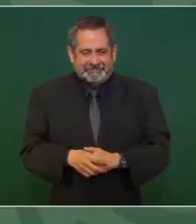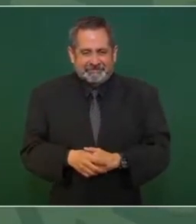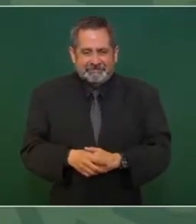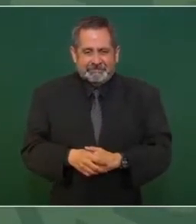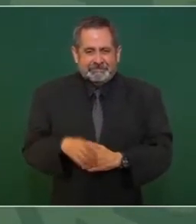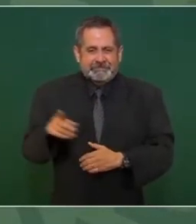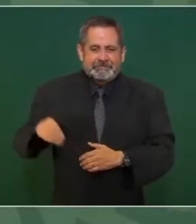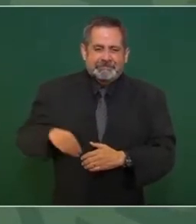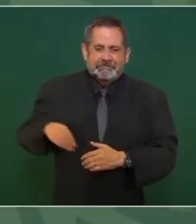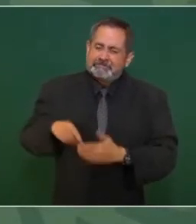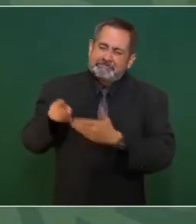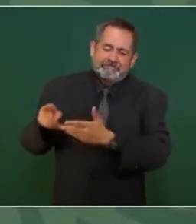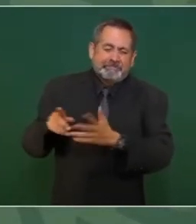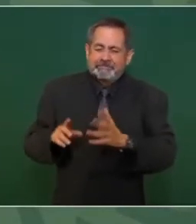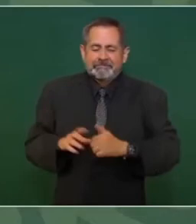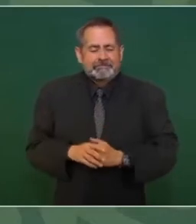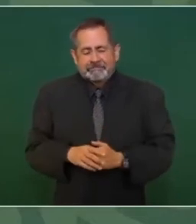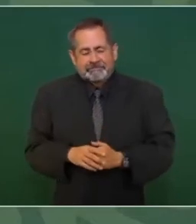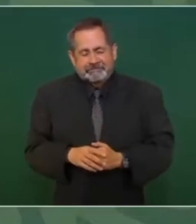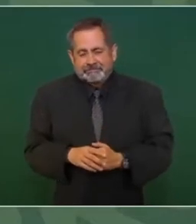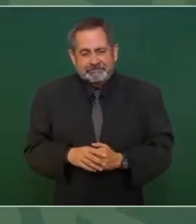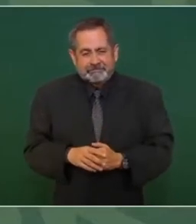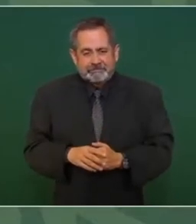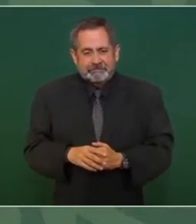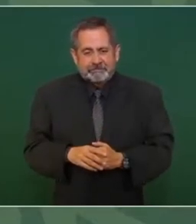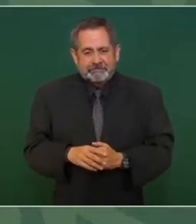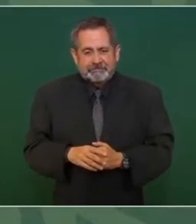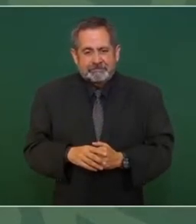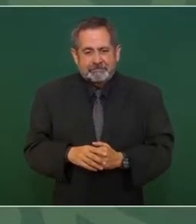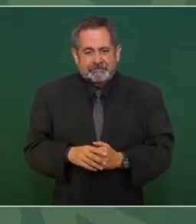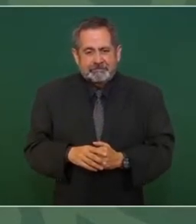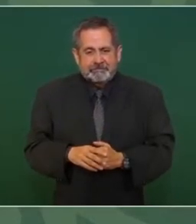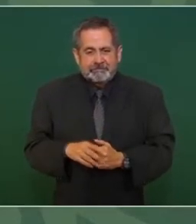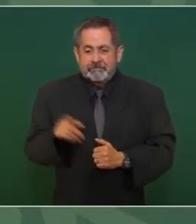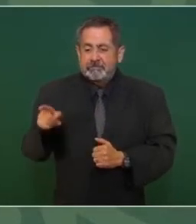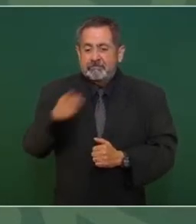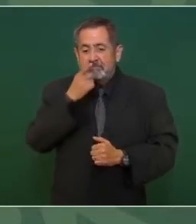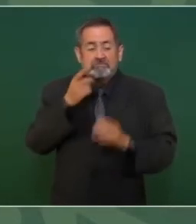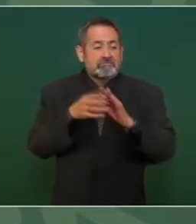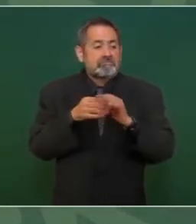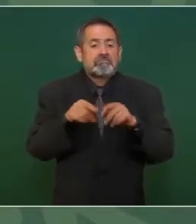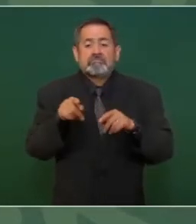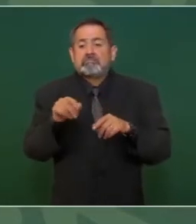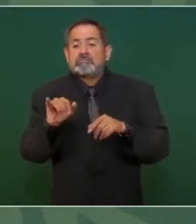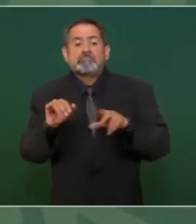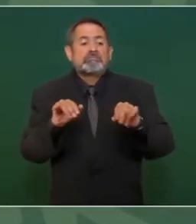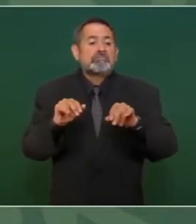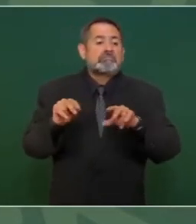Le echan la culpa a él. Es que él es el que le dice al presidente